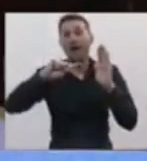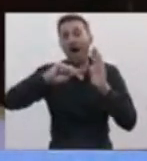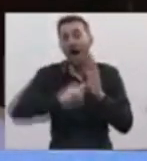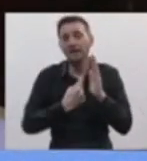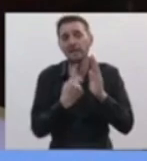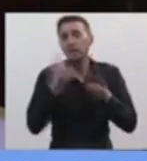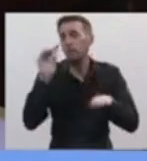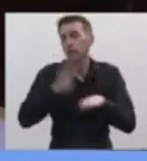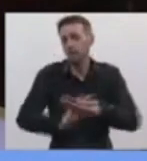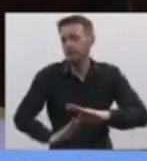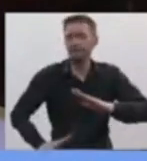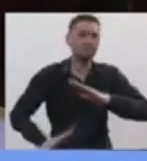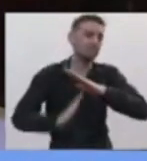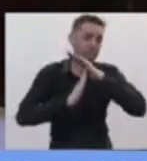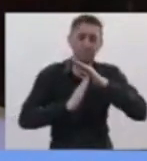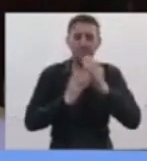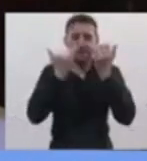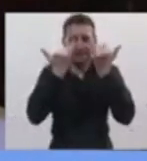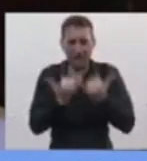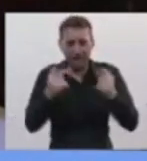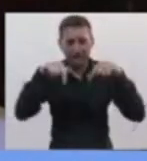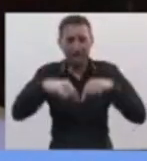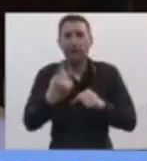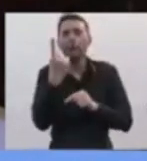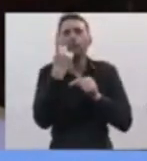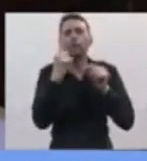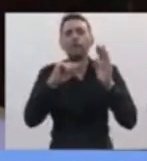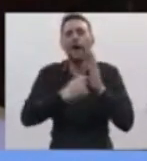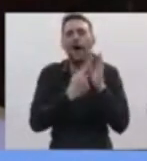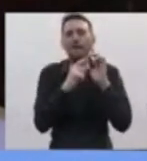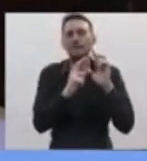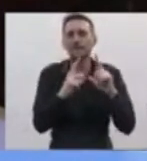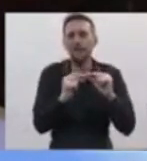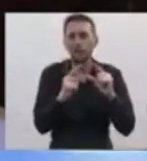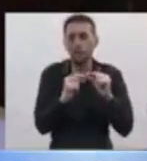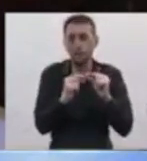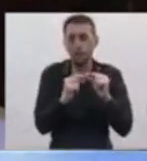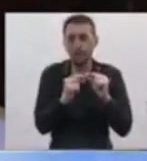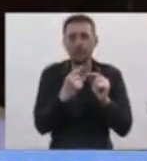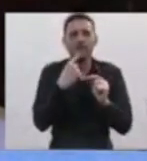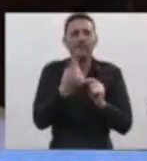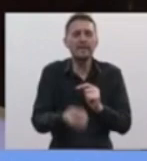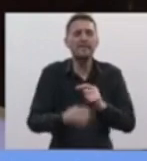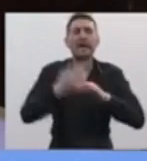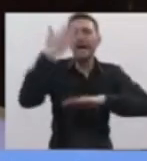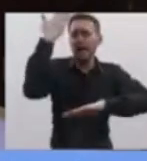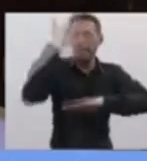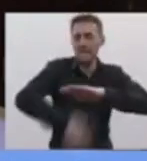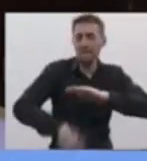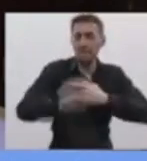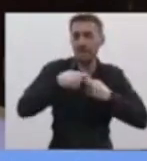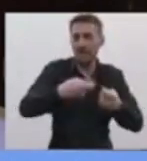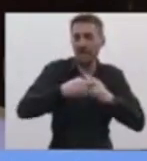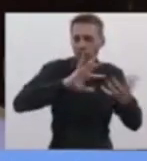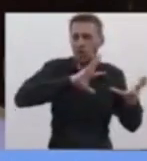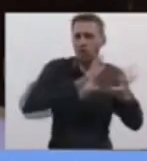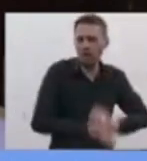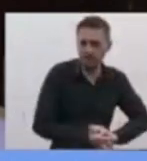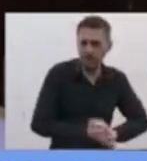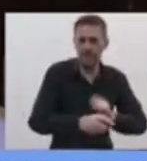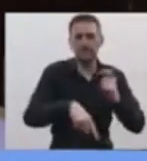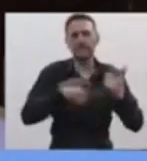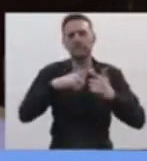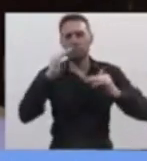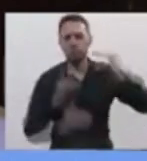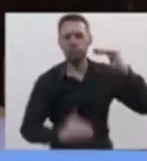ley de responsabilidad fiscal que tenemos un artículo exime de límites de gasto de déficit de fondo anticíclico otro